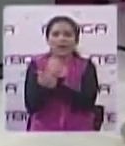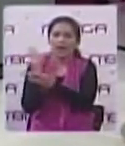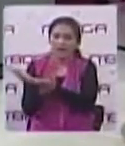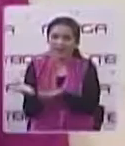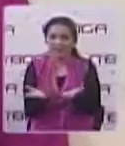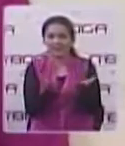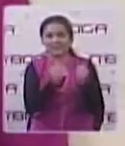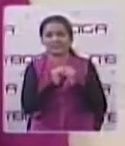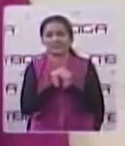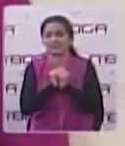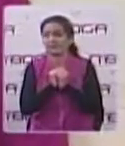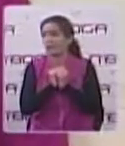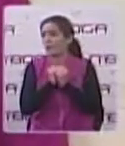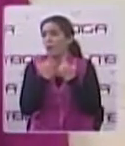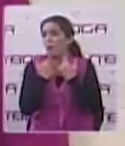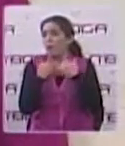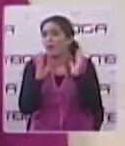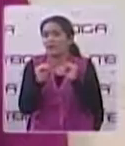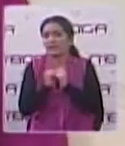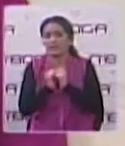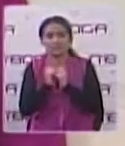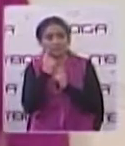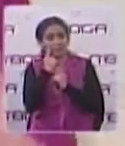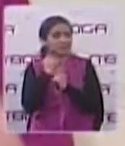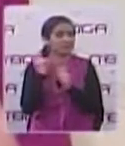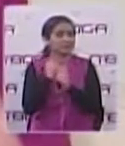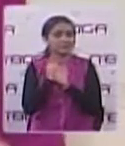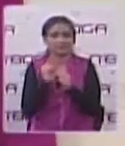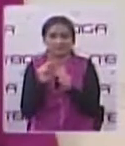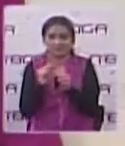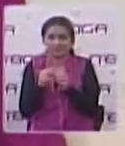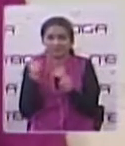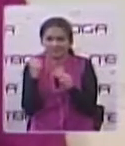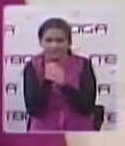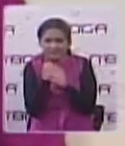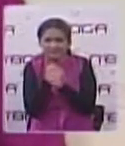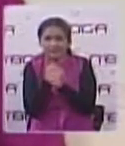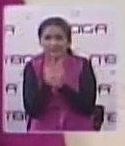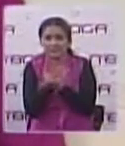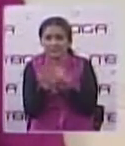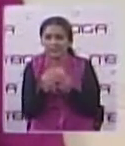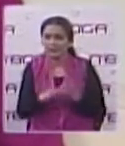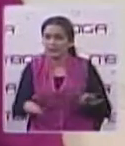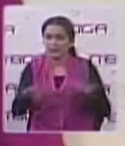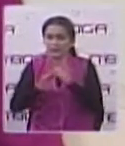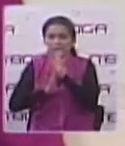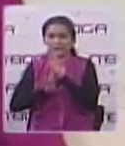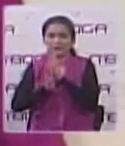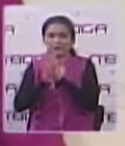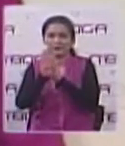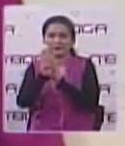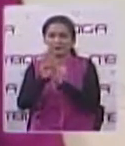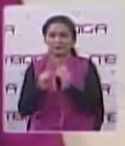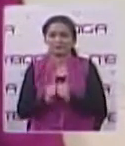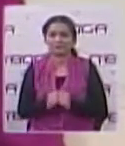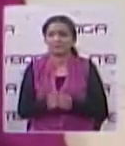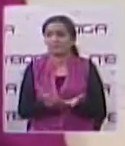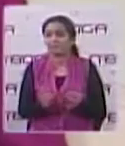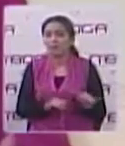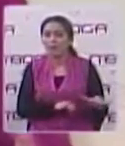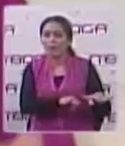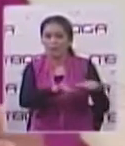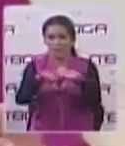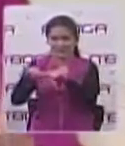para todos. Creo que es importante el saber que podemos estar todos en la misma mesa. Y bueno,